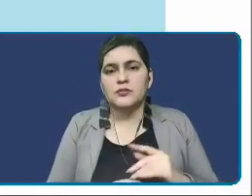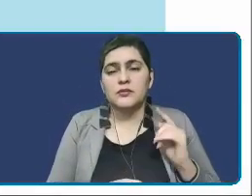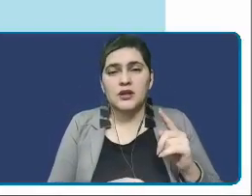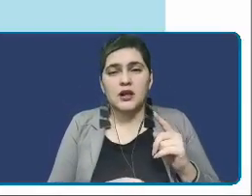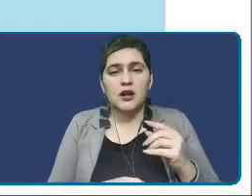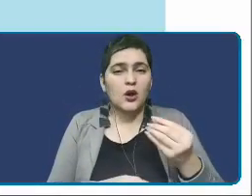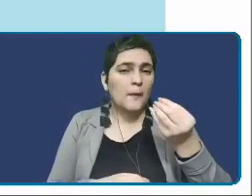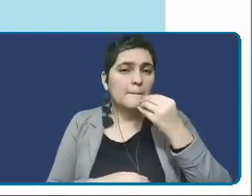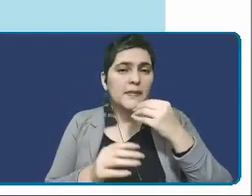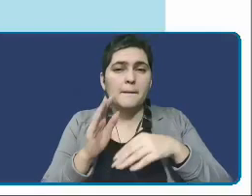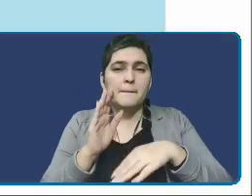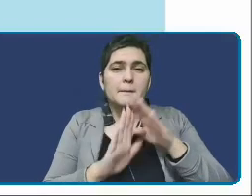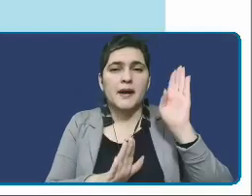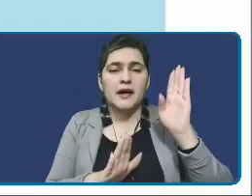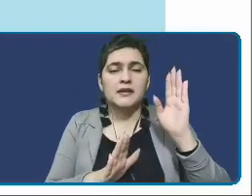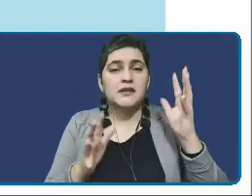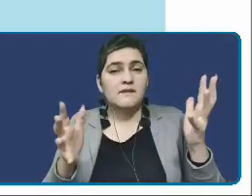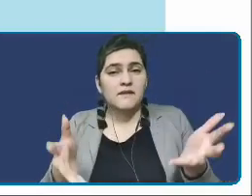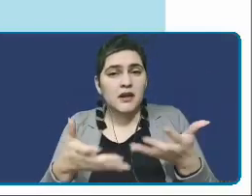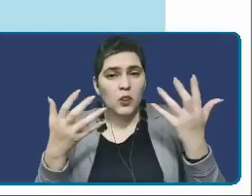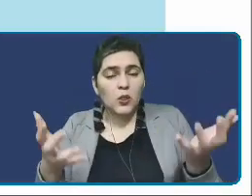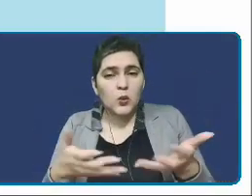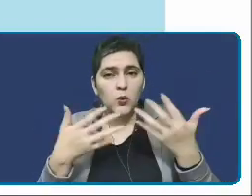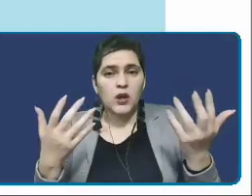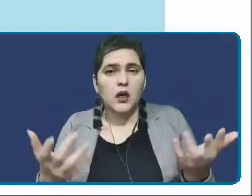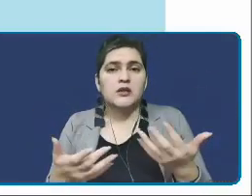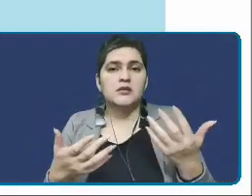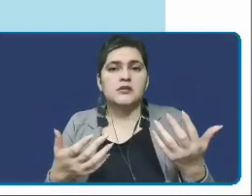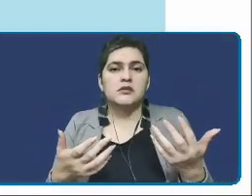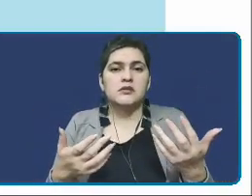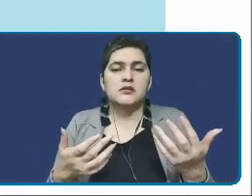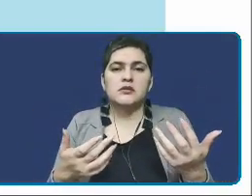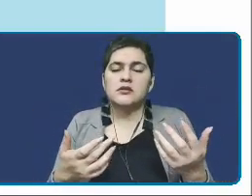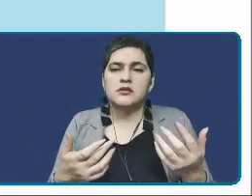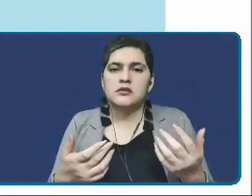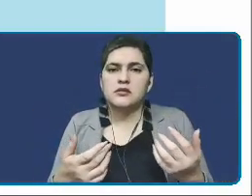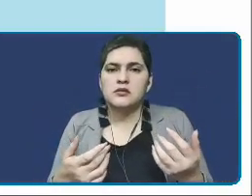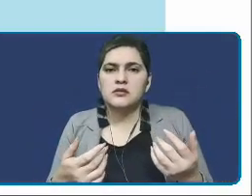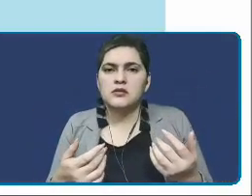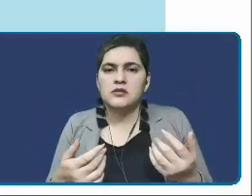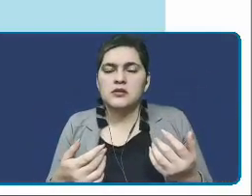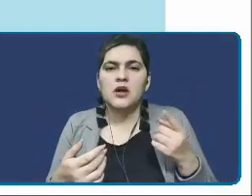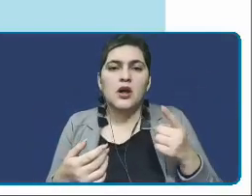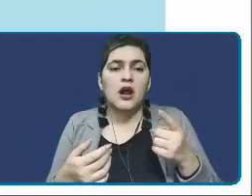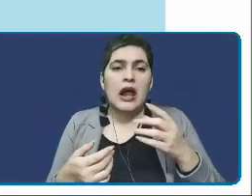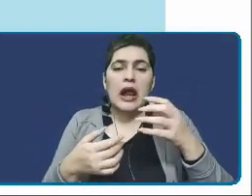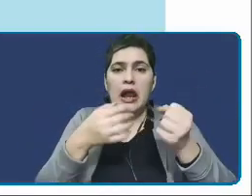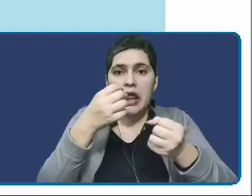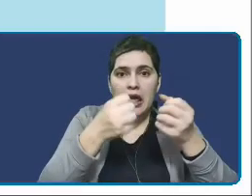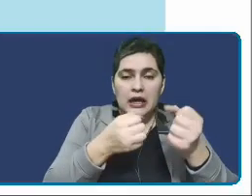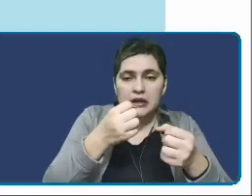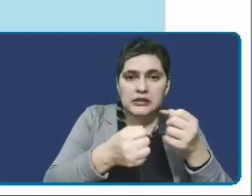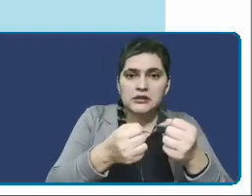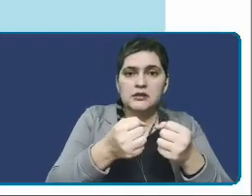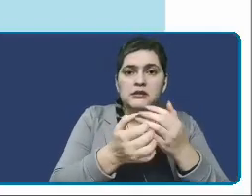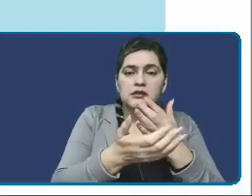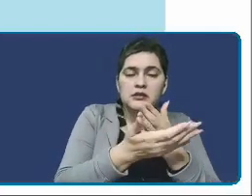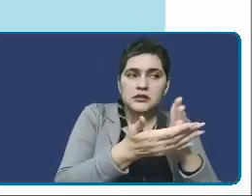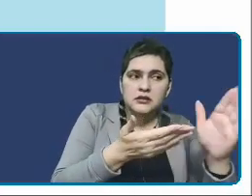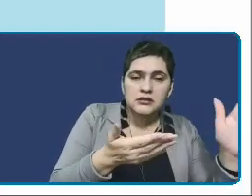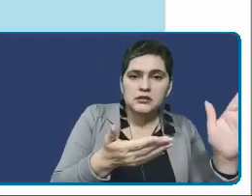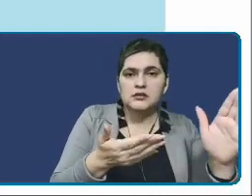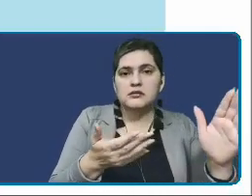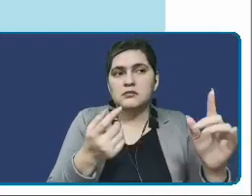entonces verduras y no es entonces porque le quité la leche. O sea, es tan grande